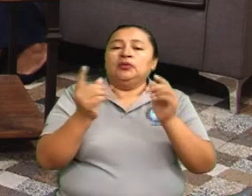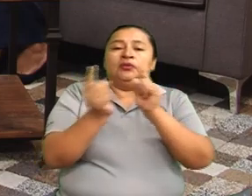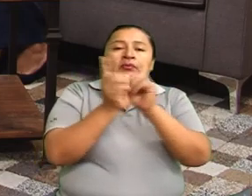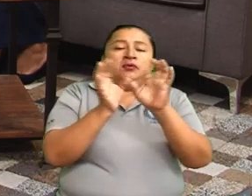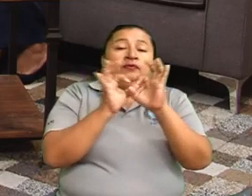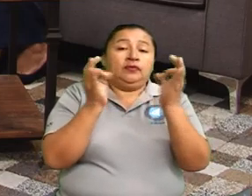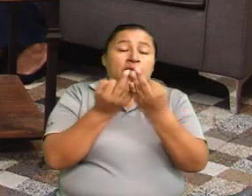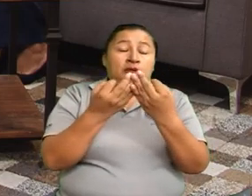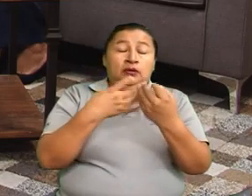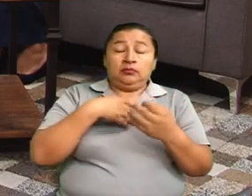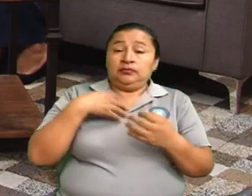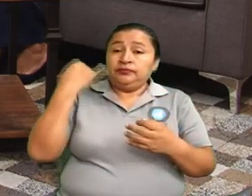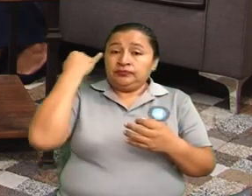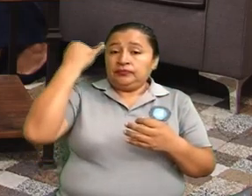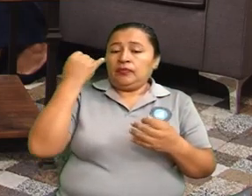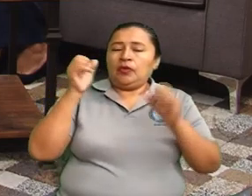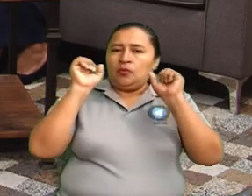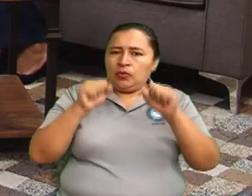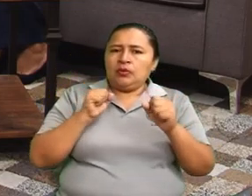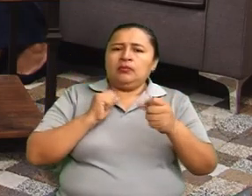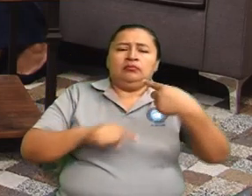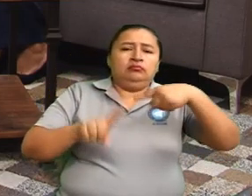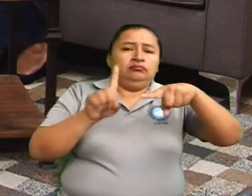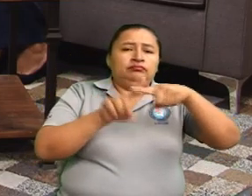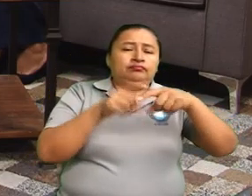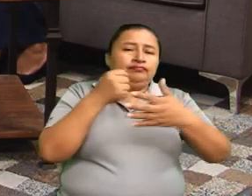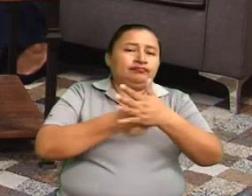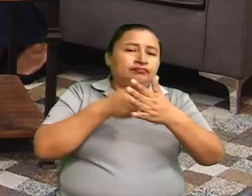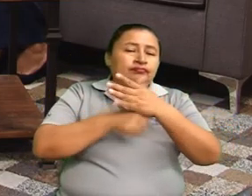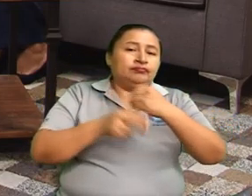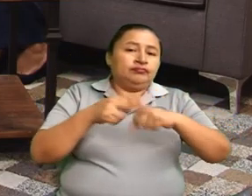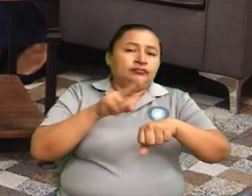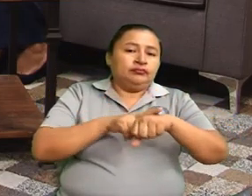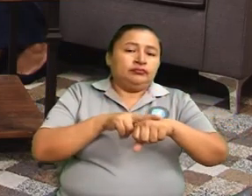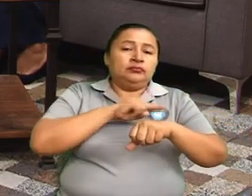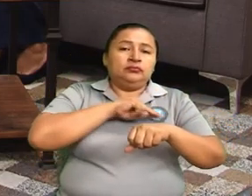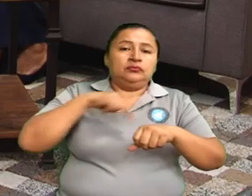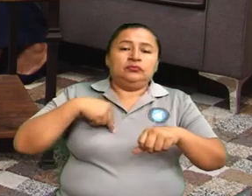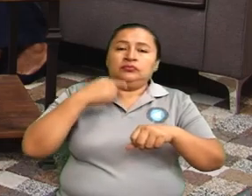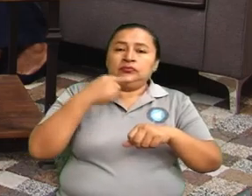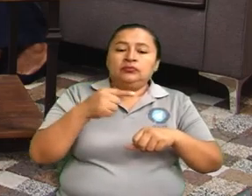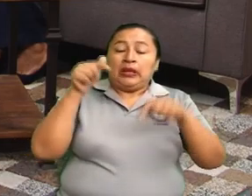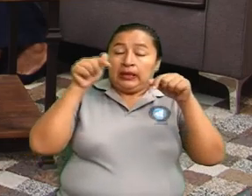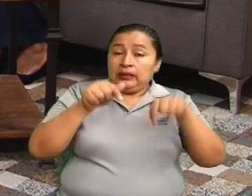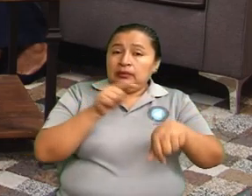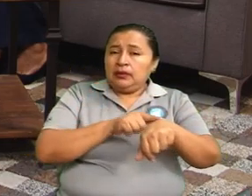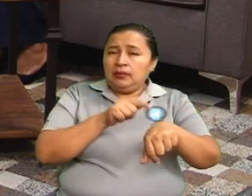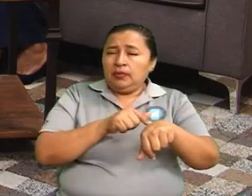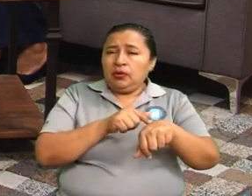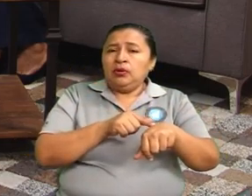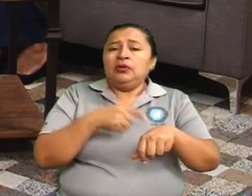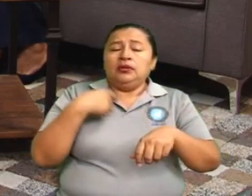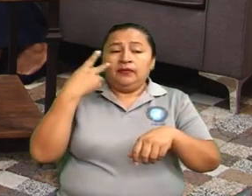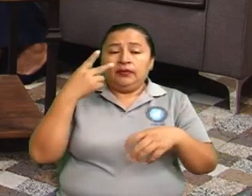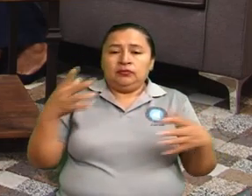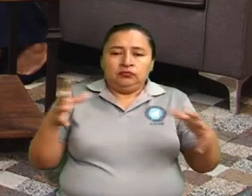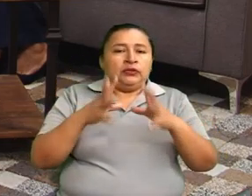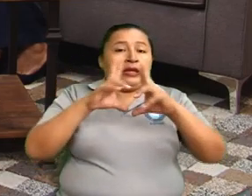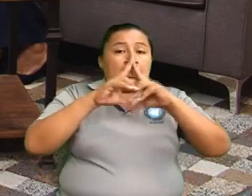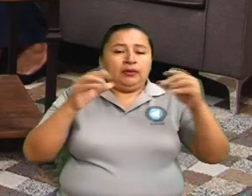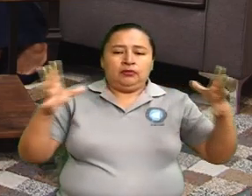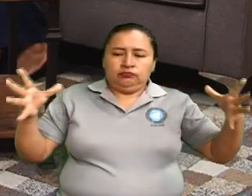esa voluntad de sumarse a este esfuerzo nacional y es donde nosotros decimos el momento de unir esta gran patria, esta